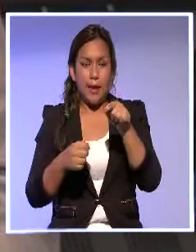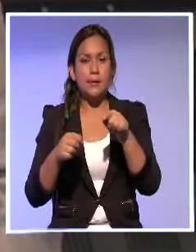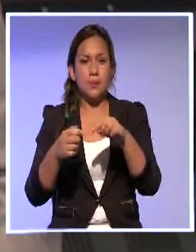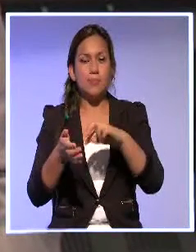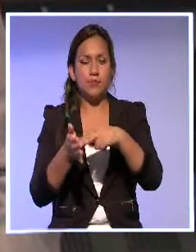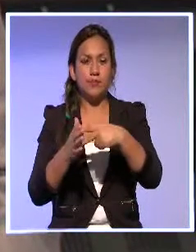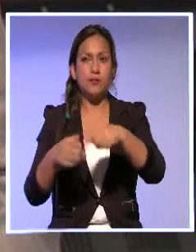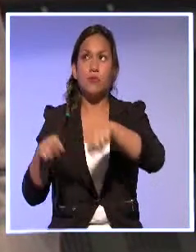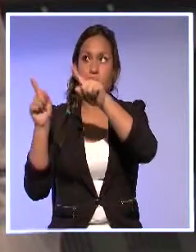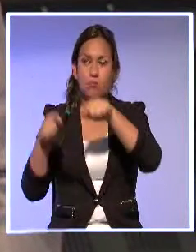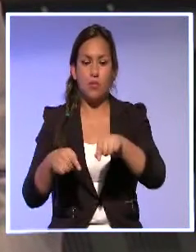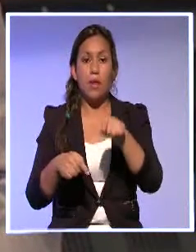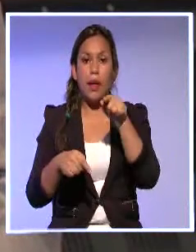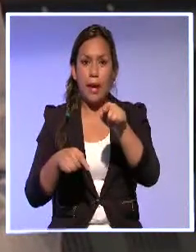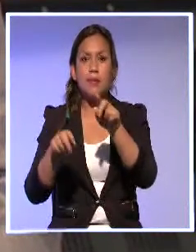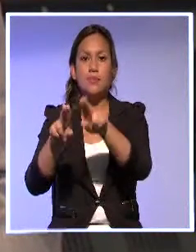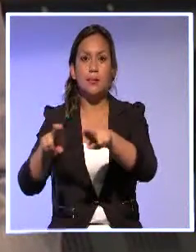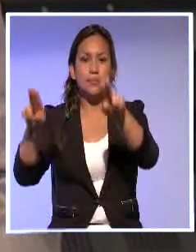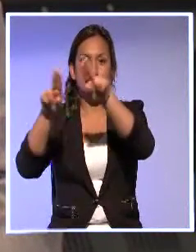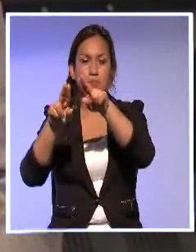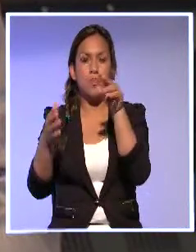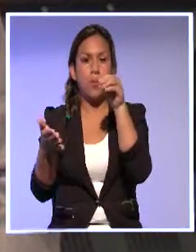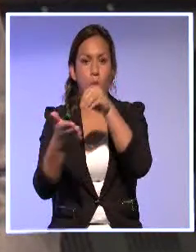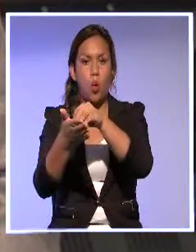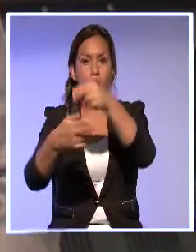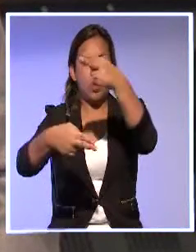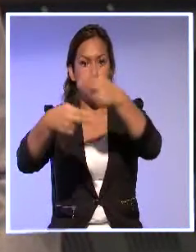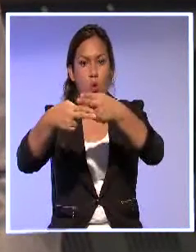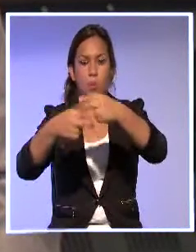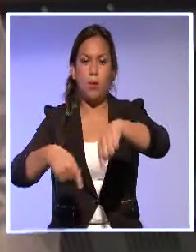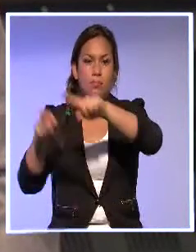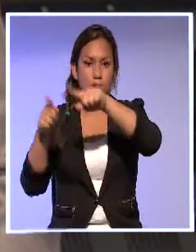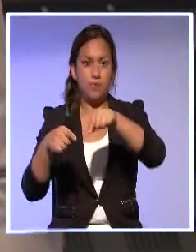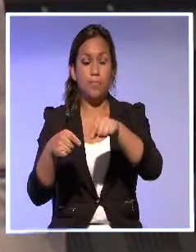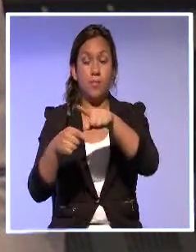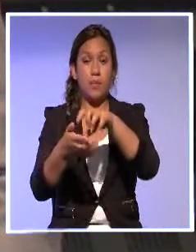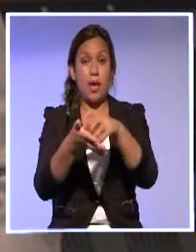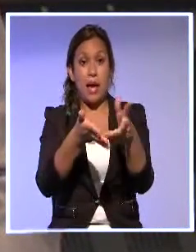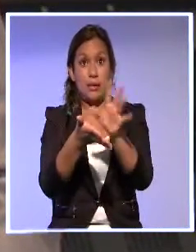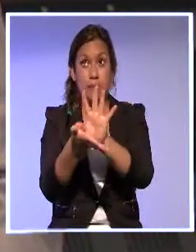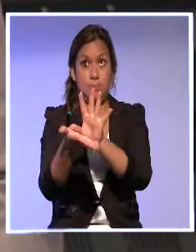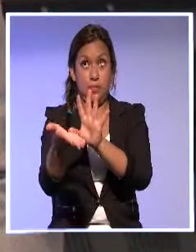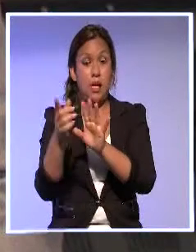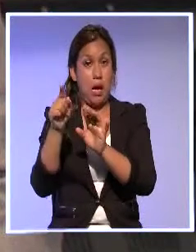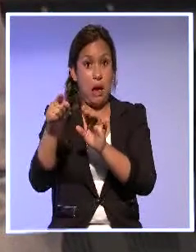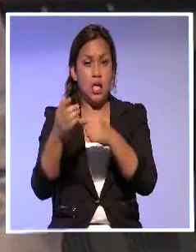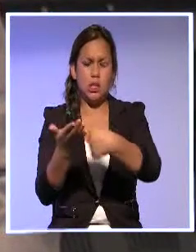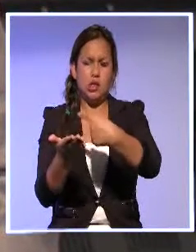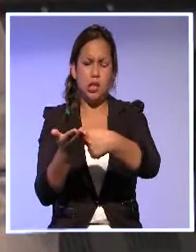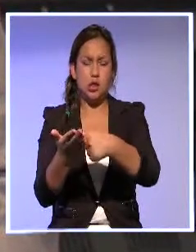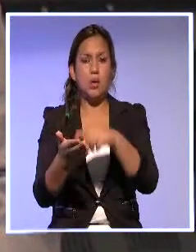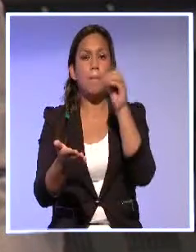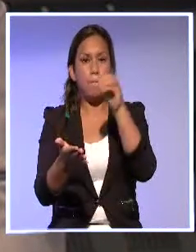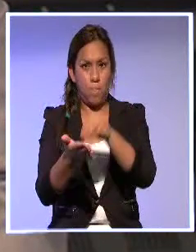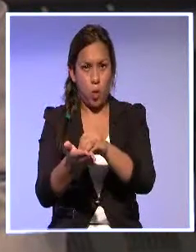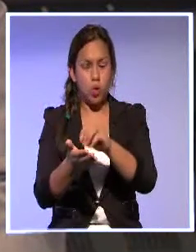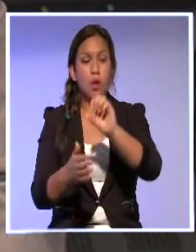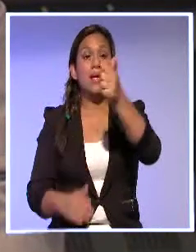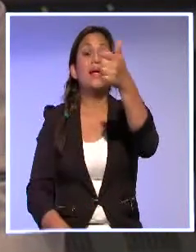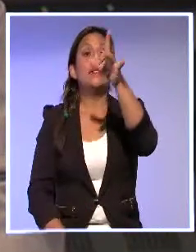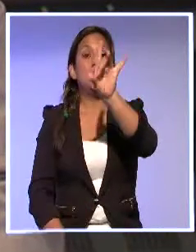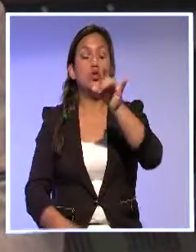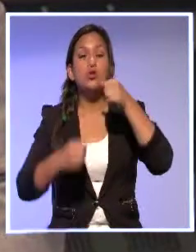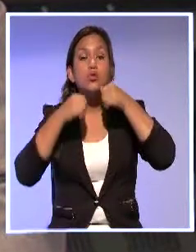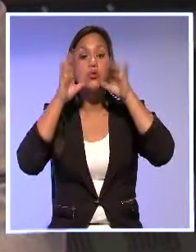reseña la organización de las naciones unidas cuyos estados miembros en una asamblea general establecieron que cada 18 de diciembre se conmemora